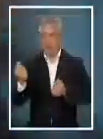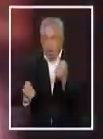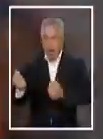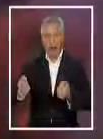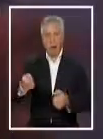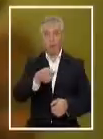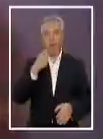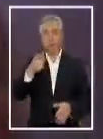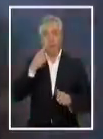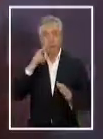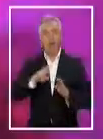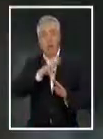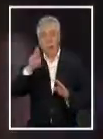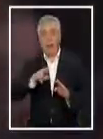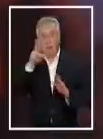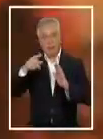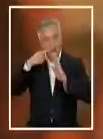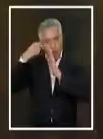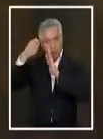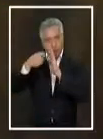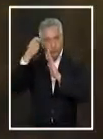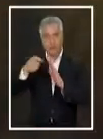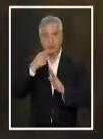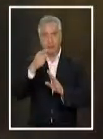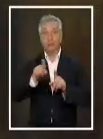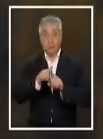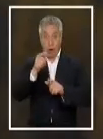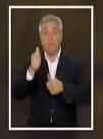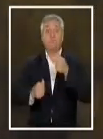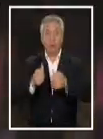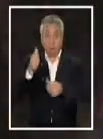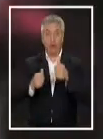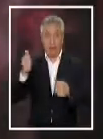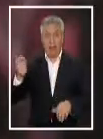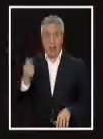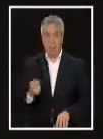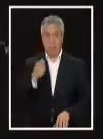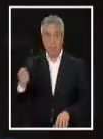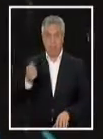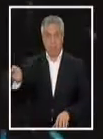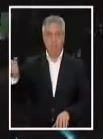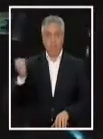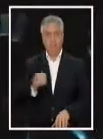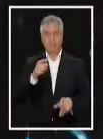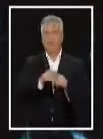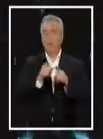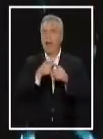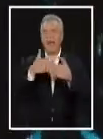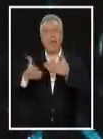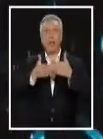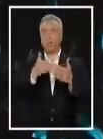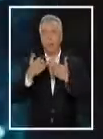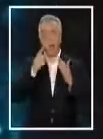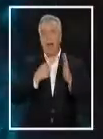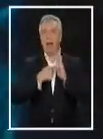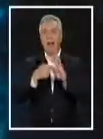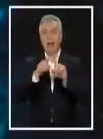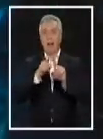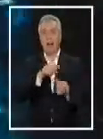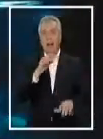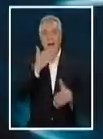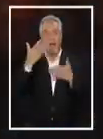cada producción audiovisual, generalmente realizada por profesionales, un complemento casi natural para el contenido, digamos,